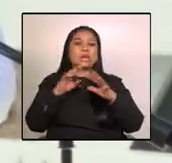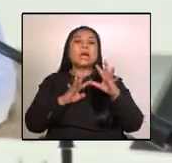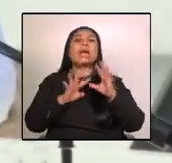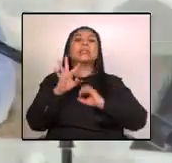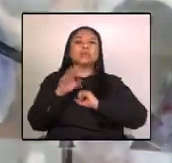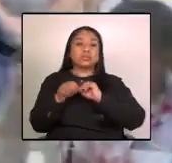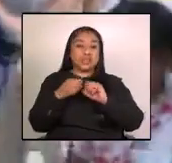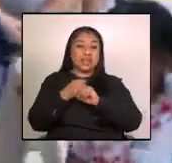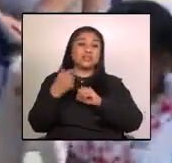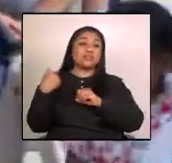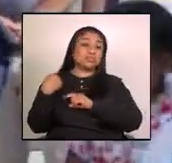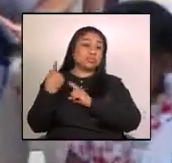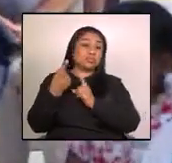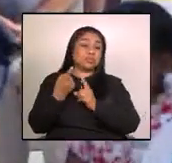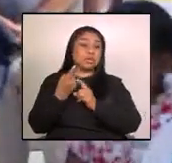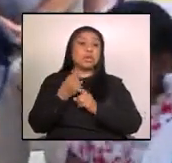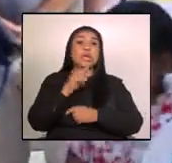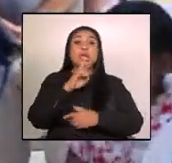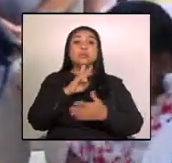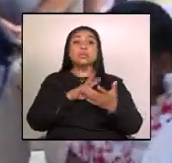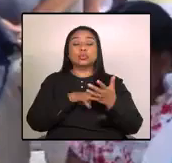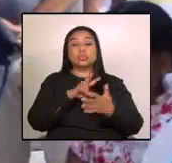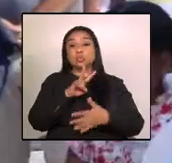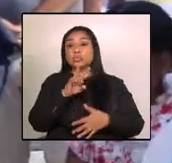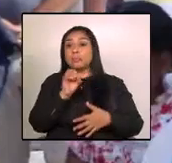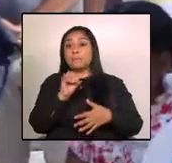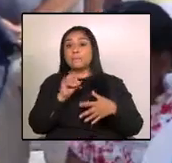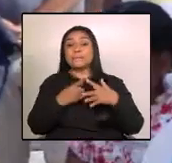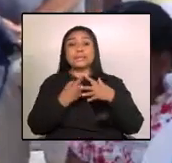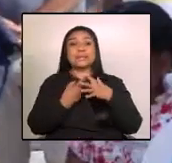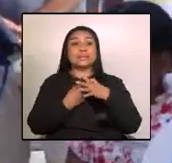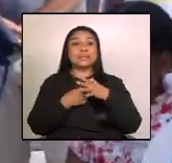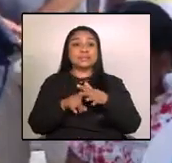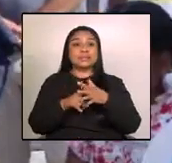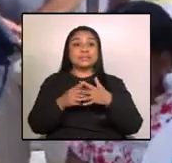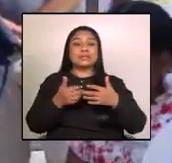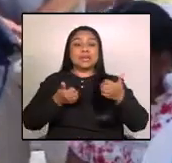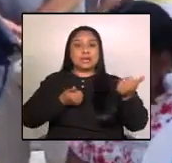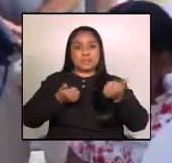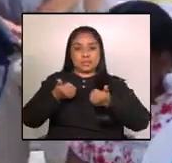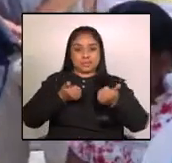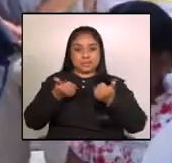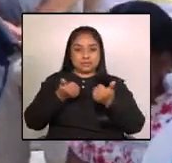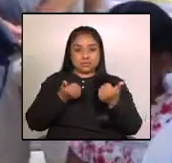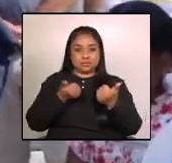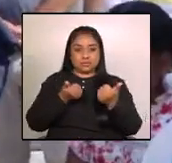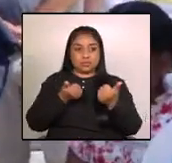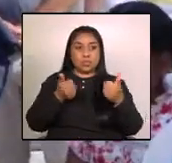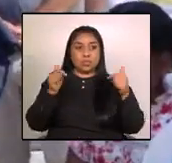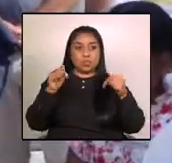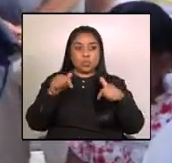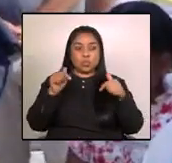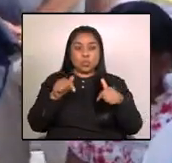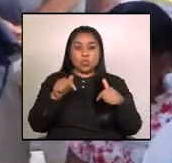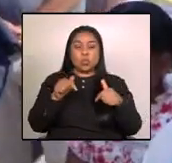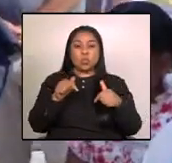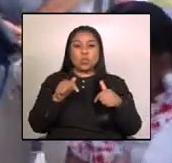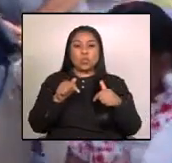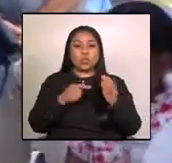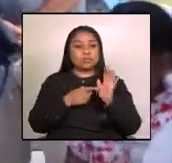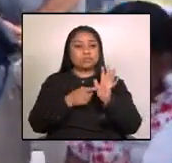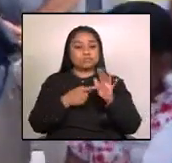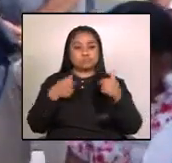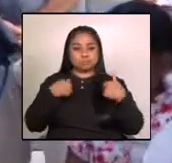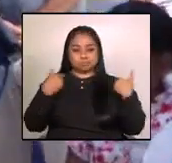Hace 4 años, en el 2020, al iniciar la administración que hoy